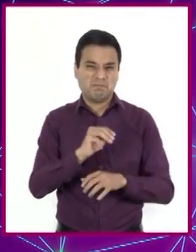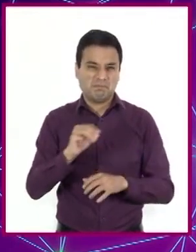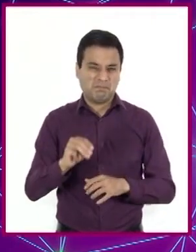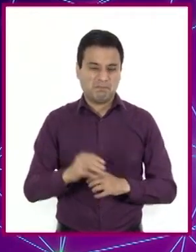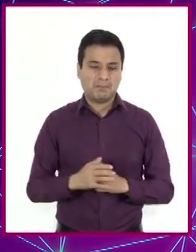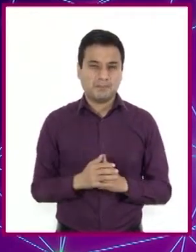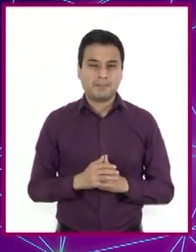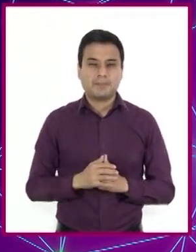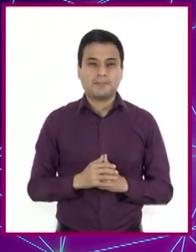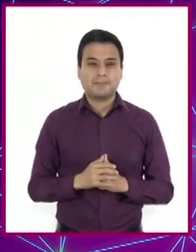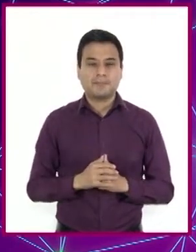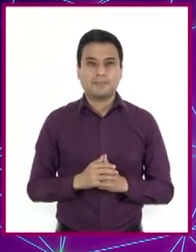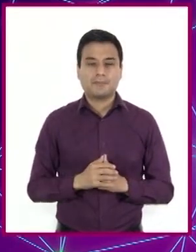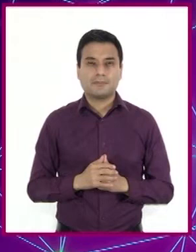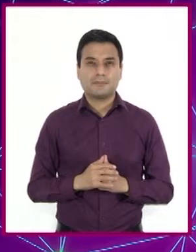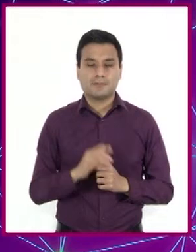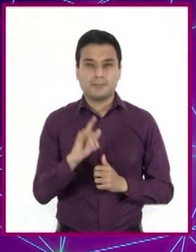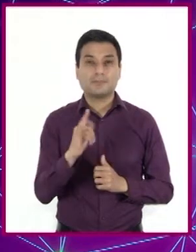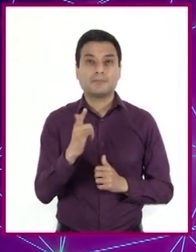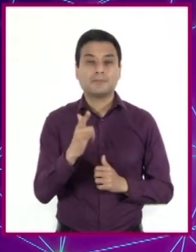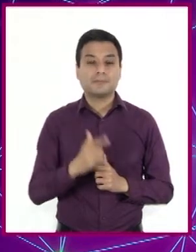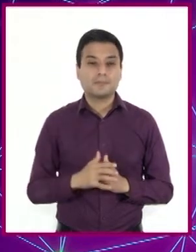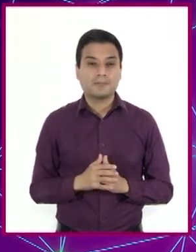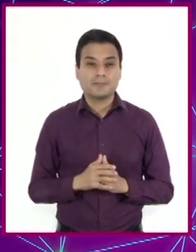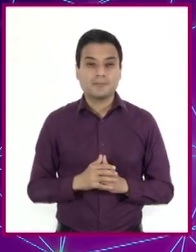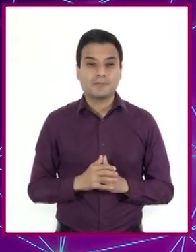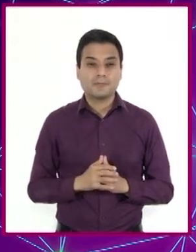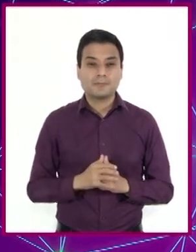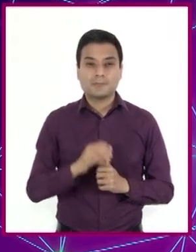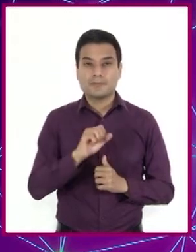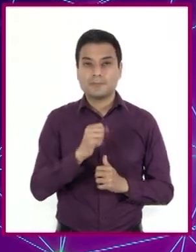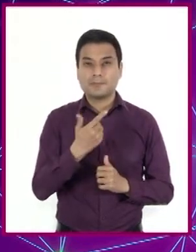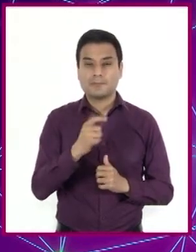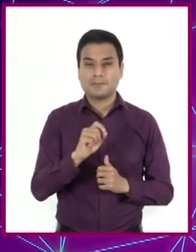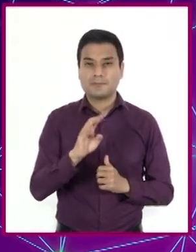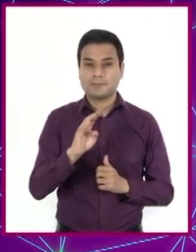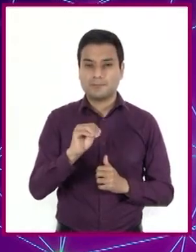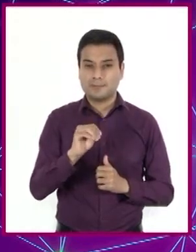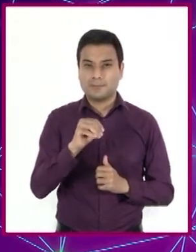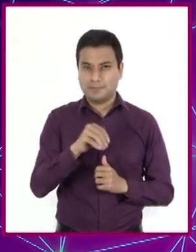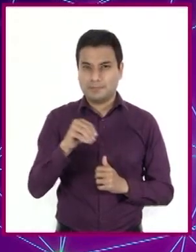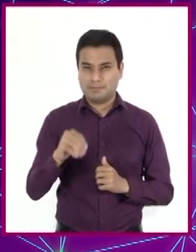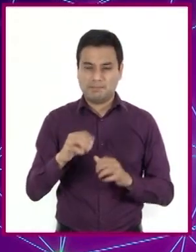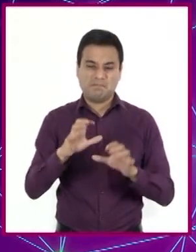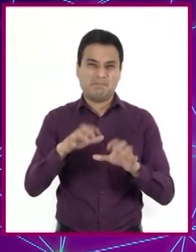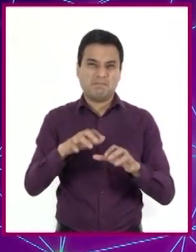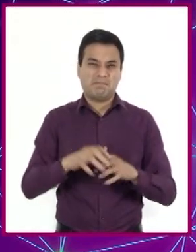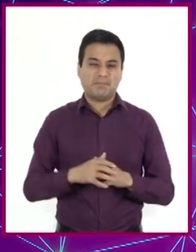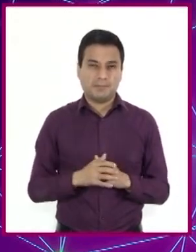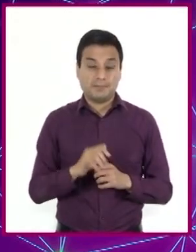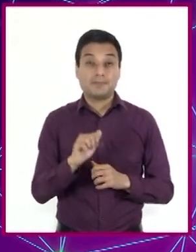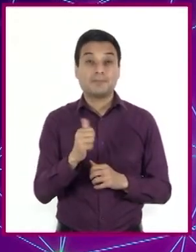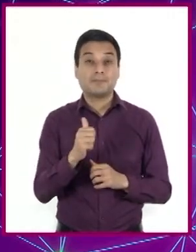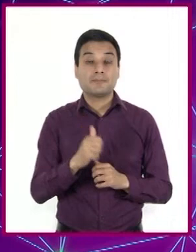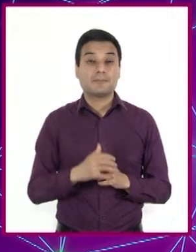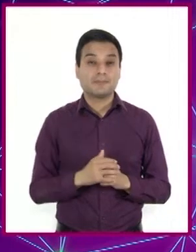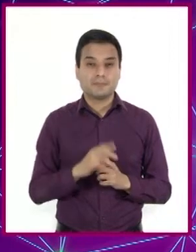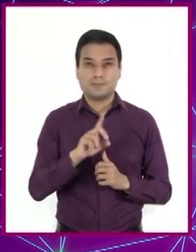milímetros de agua pluvial. En julio fue de 67.9 y para agosto